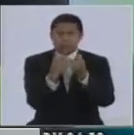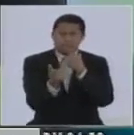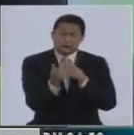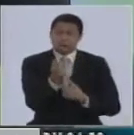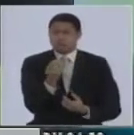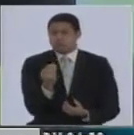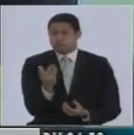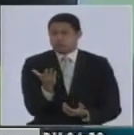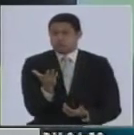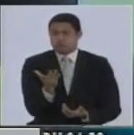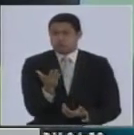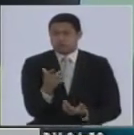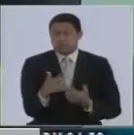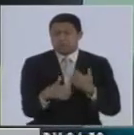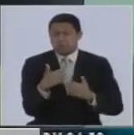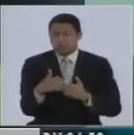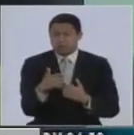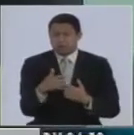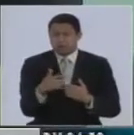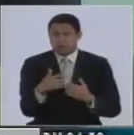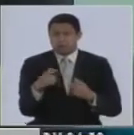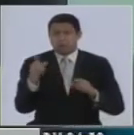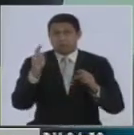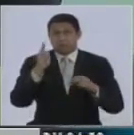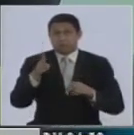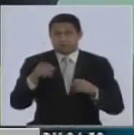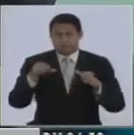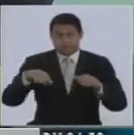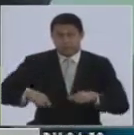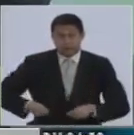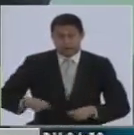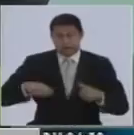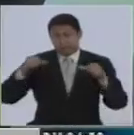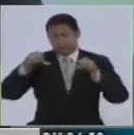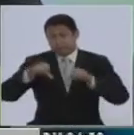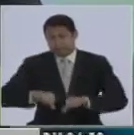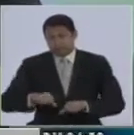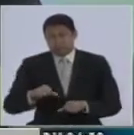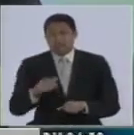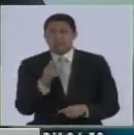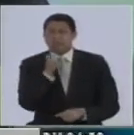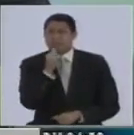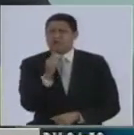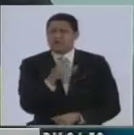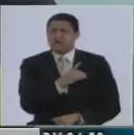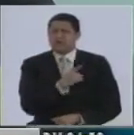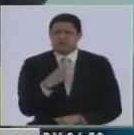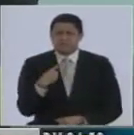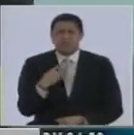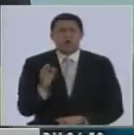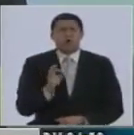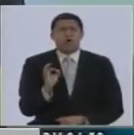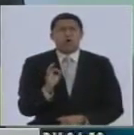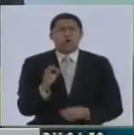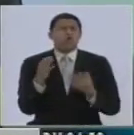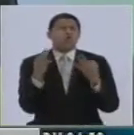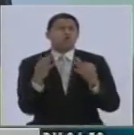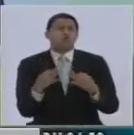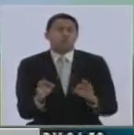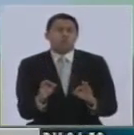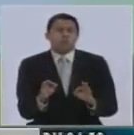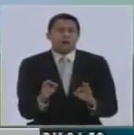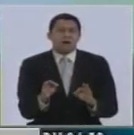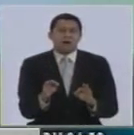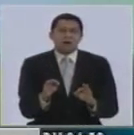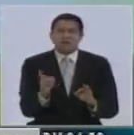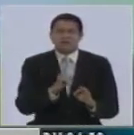lo cual tiene efectos deletéreos sobre ligado a efectos indeseables que son o o efectos que son normales de las drogas pero no